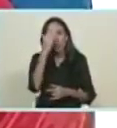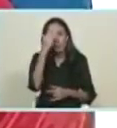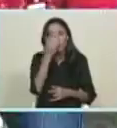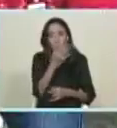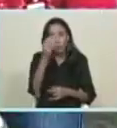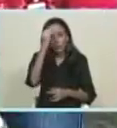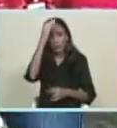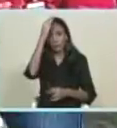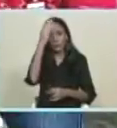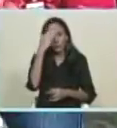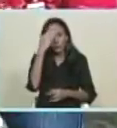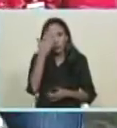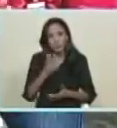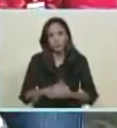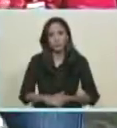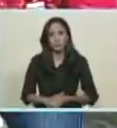bien,